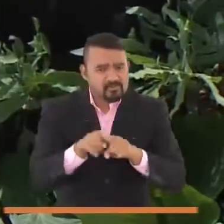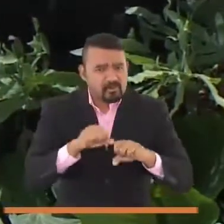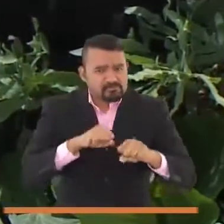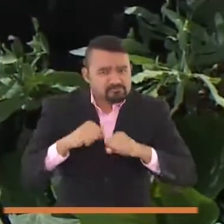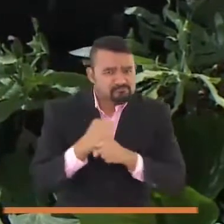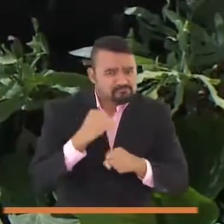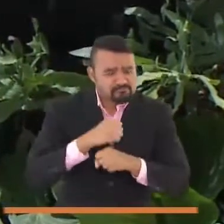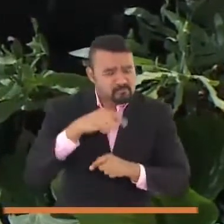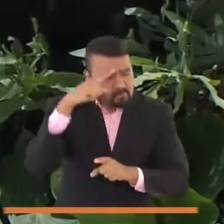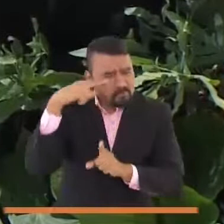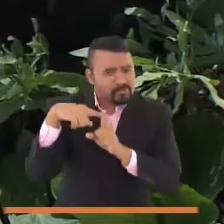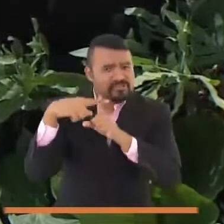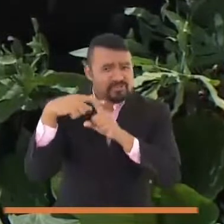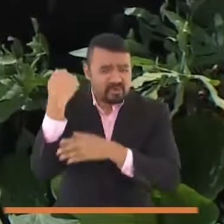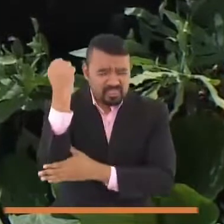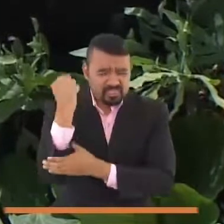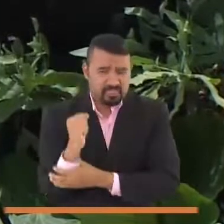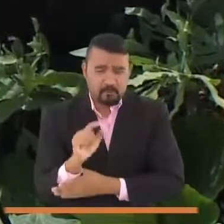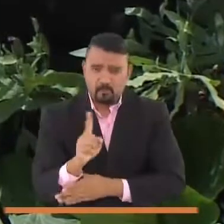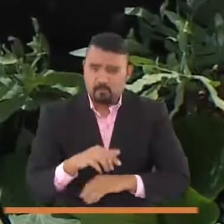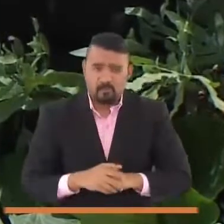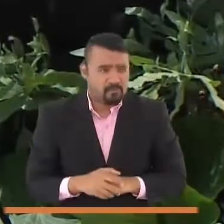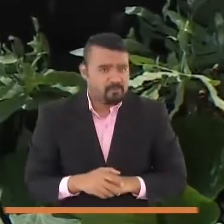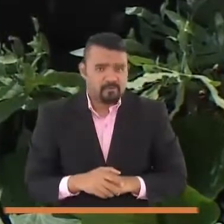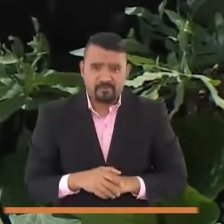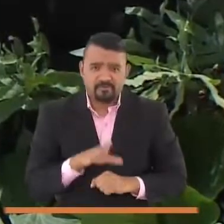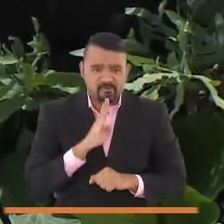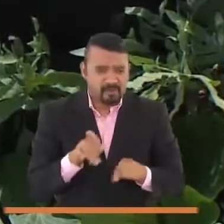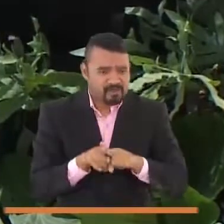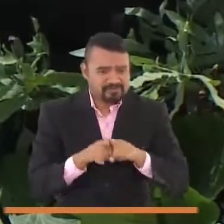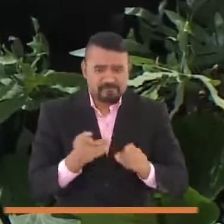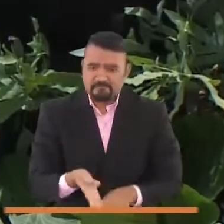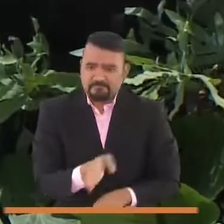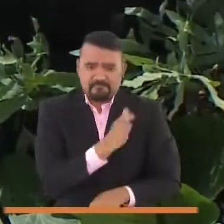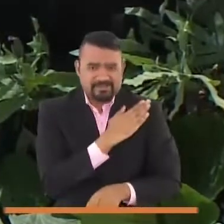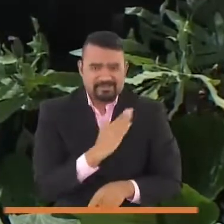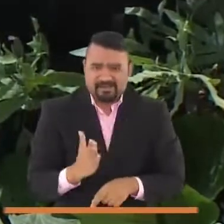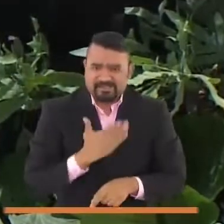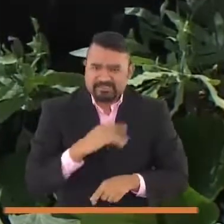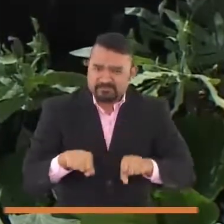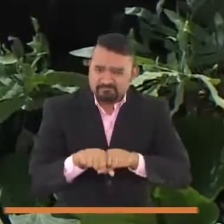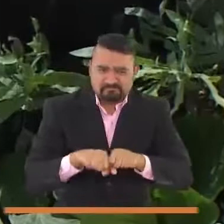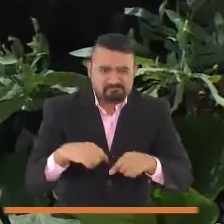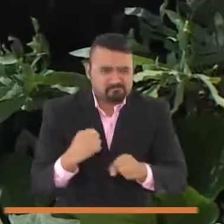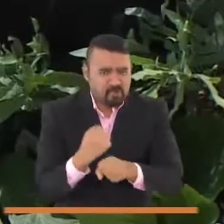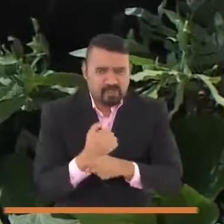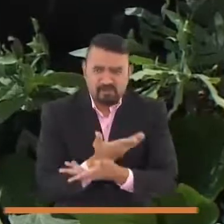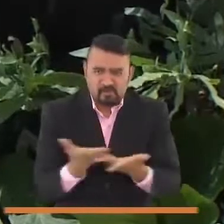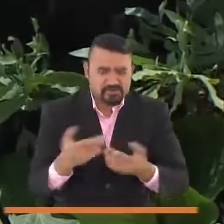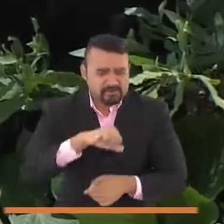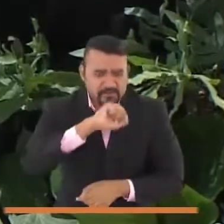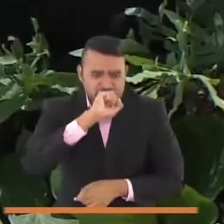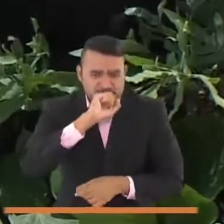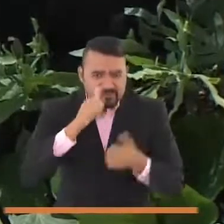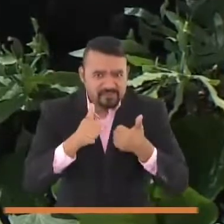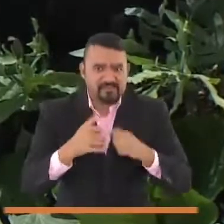con positivismo, echados para adelante como somos los paisas, sin dar un paso atrás, y esta pandemia no